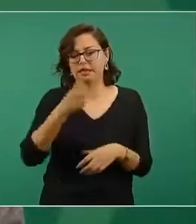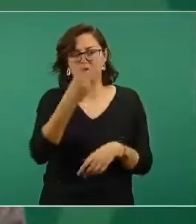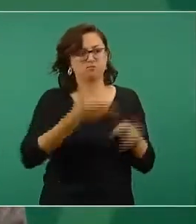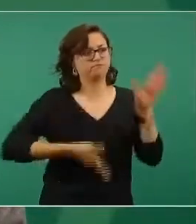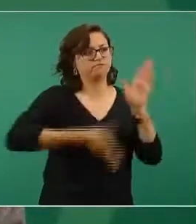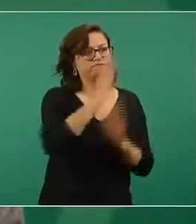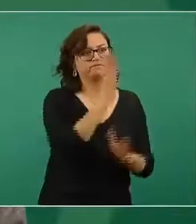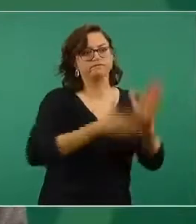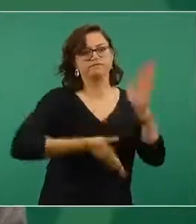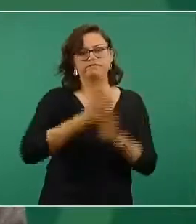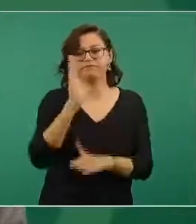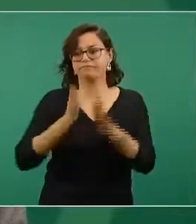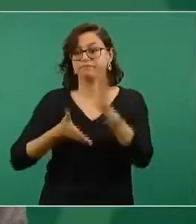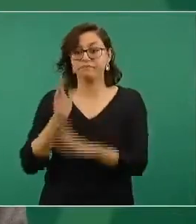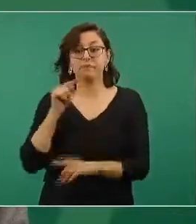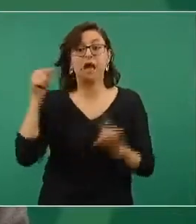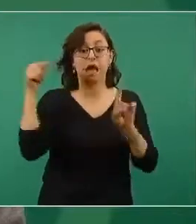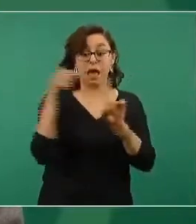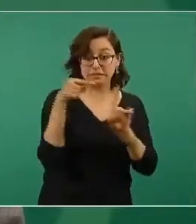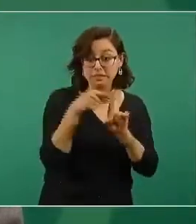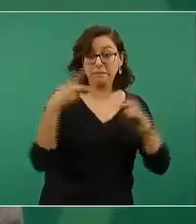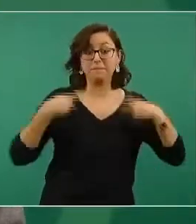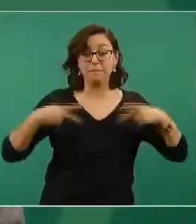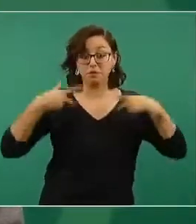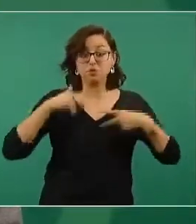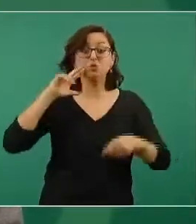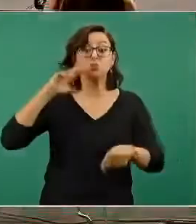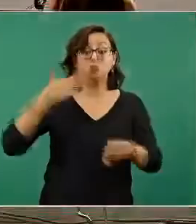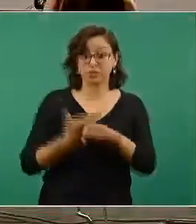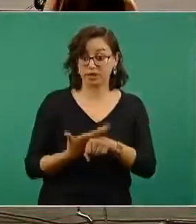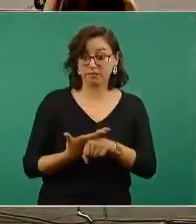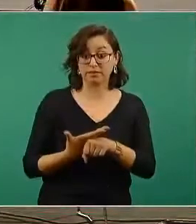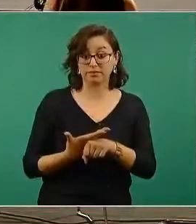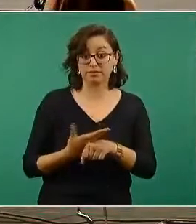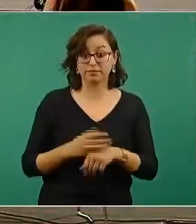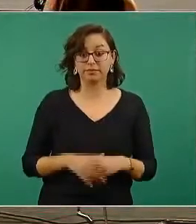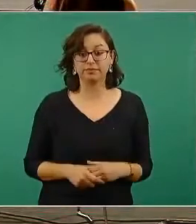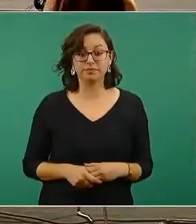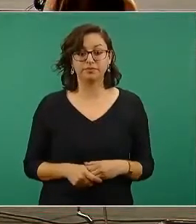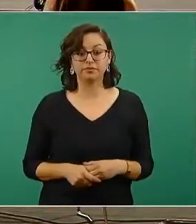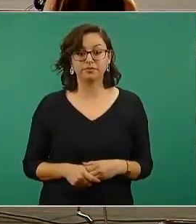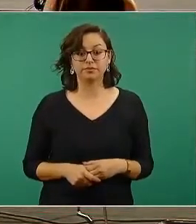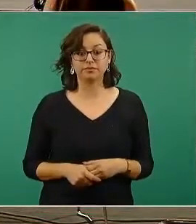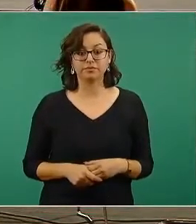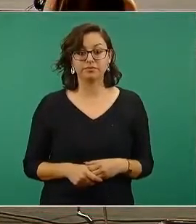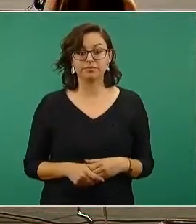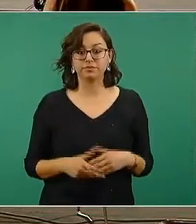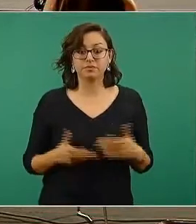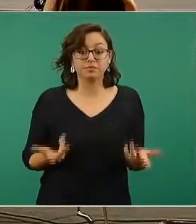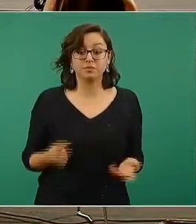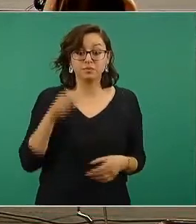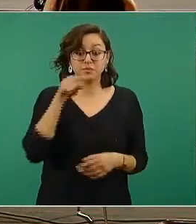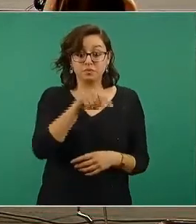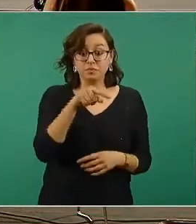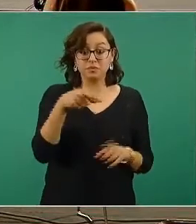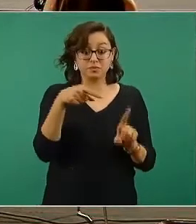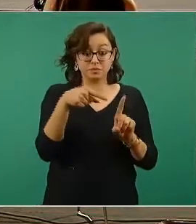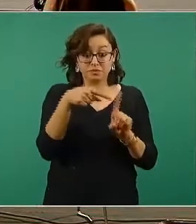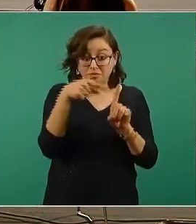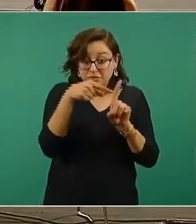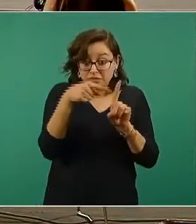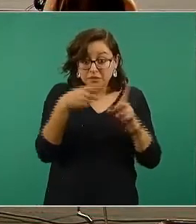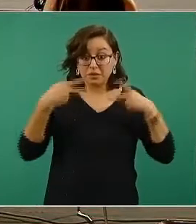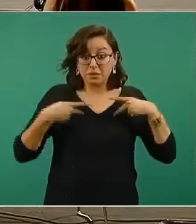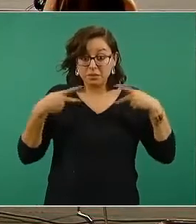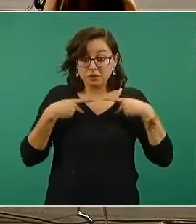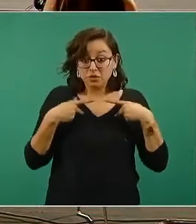es el enlace, y esta persona es la responsable de la estrategia, ¿no? Y es más, es la responsable del resguardo de